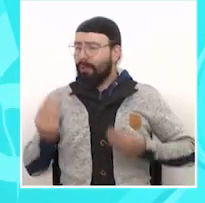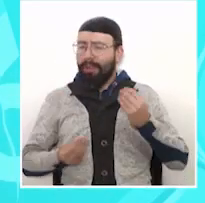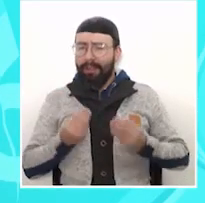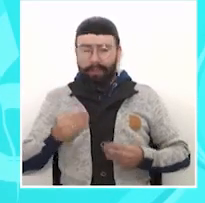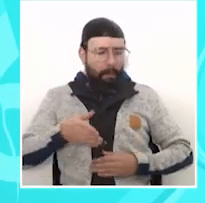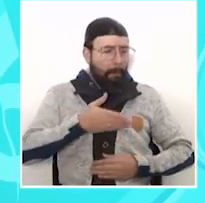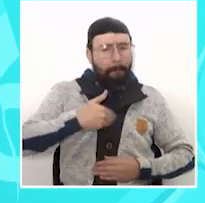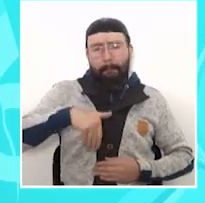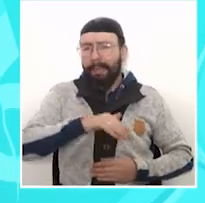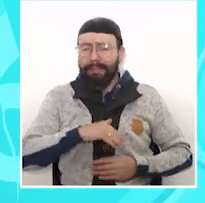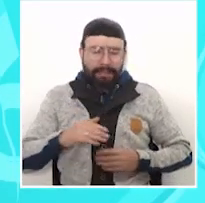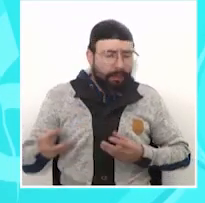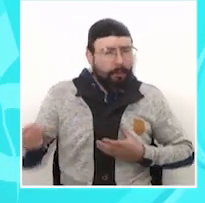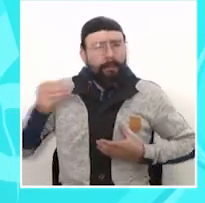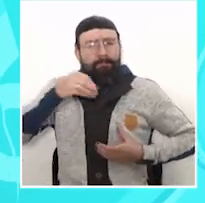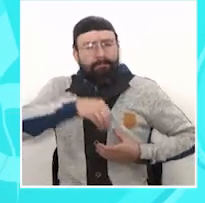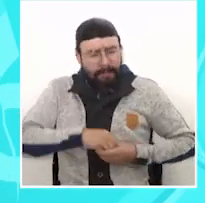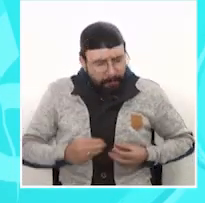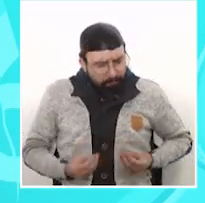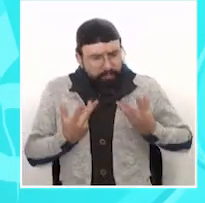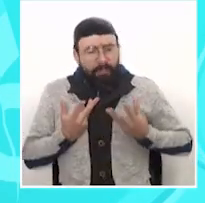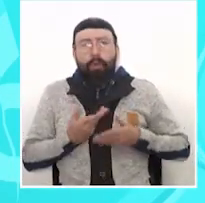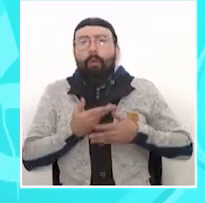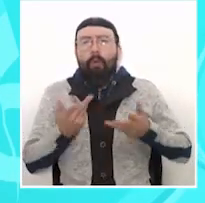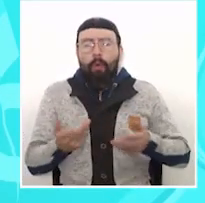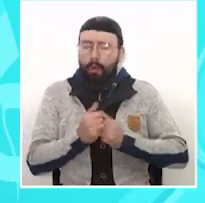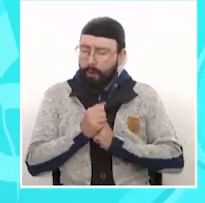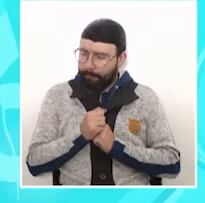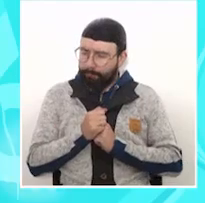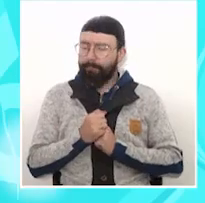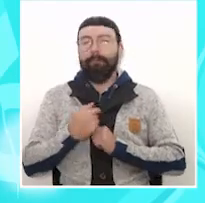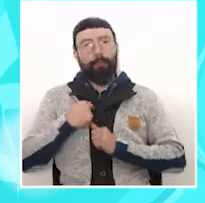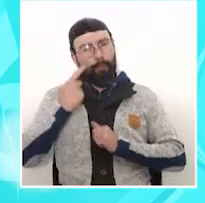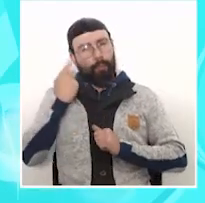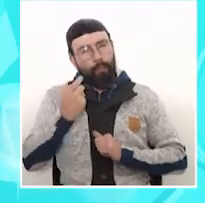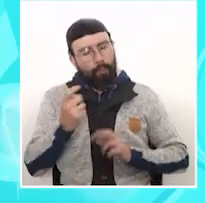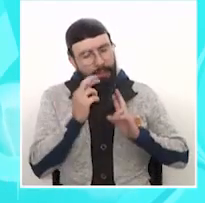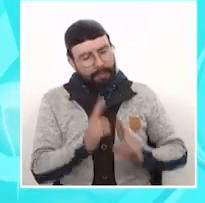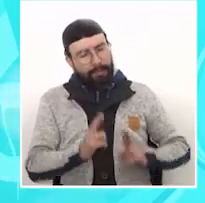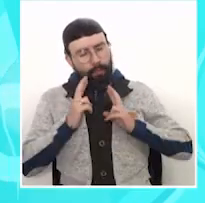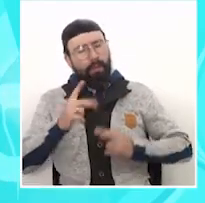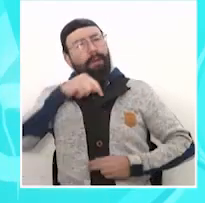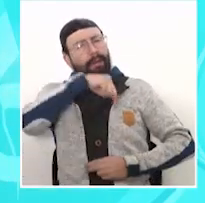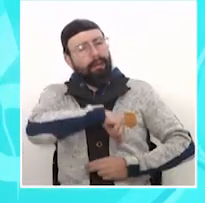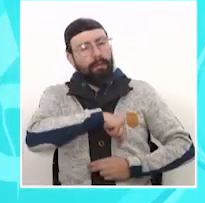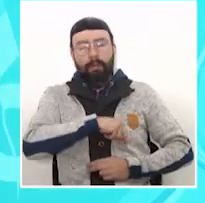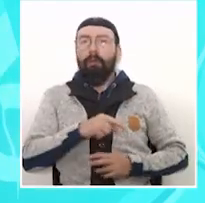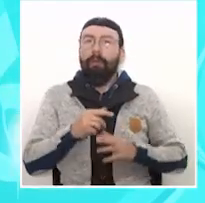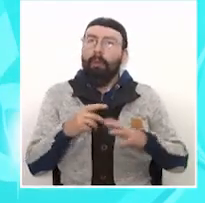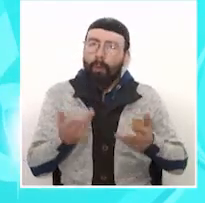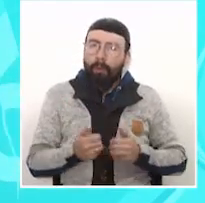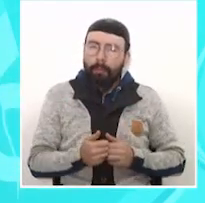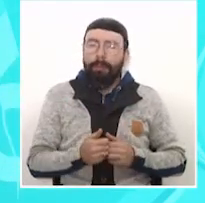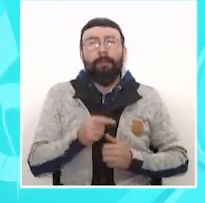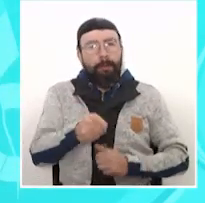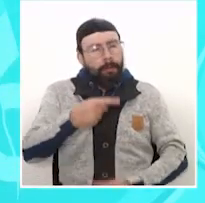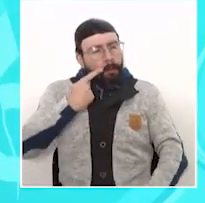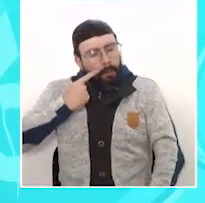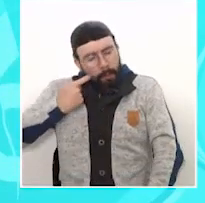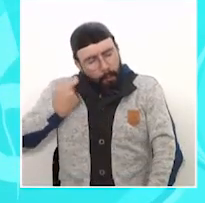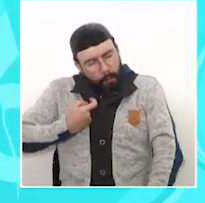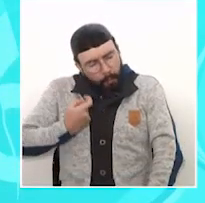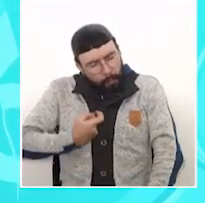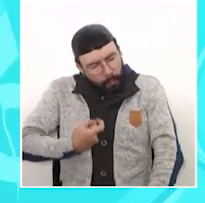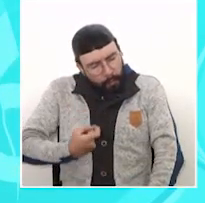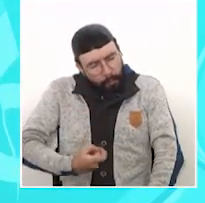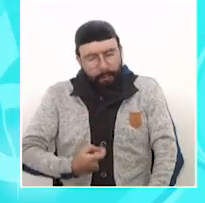vacío. Ahora más que nunca debemos buscar las respuestas en nuestro interior. ¿Cómo hacerlo? Vamos hacia adentro, conectando con la